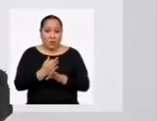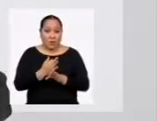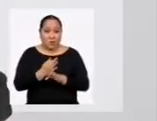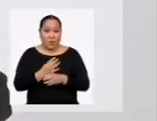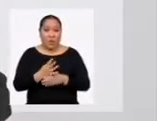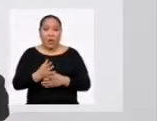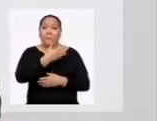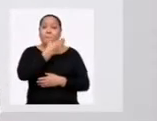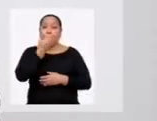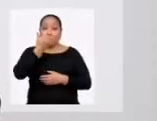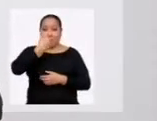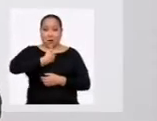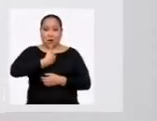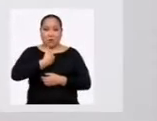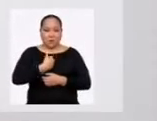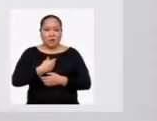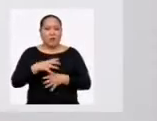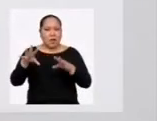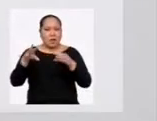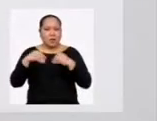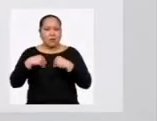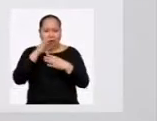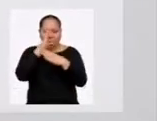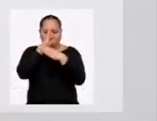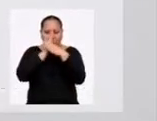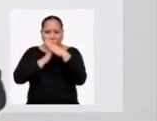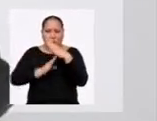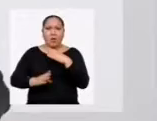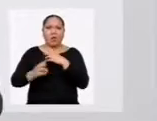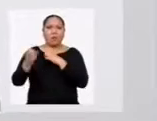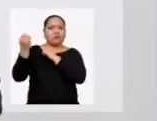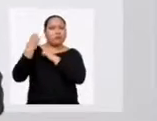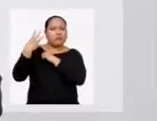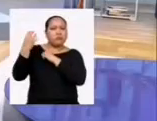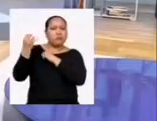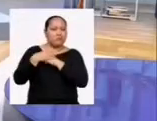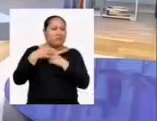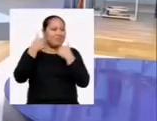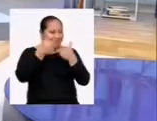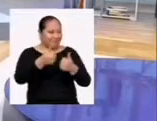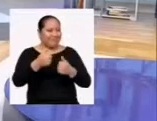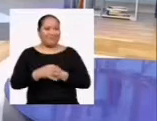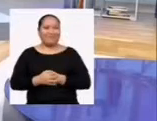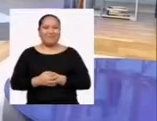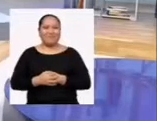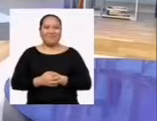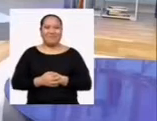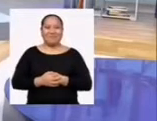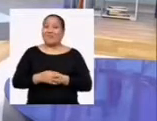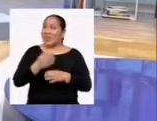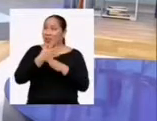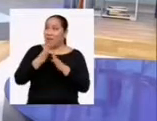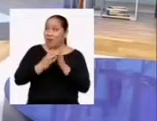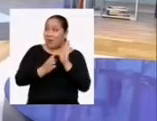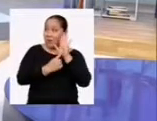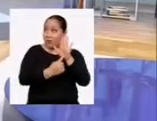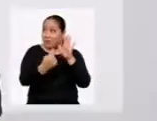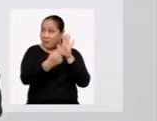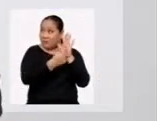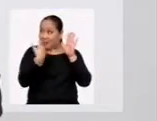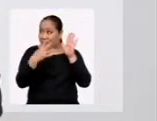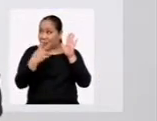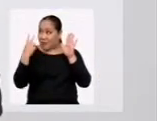es tomándose con humildad la crítica. Así que genial. Entonces, ¿comparto el texto en pantalla de una